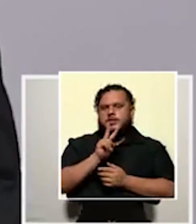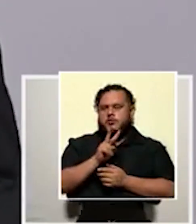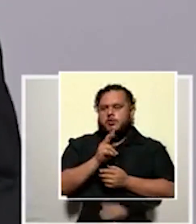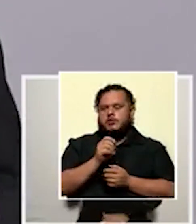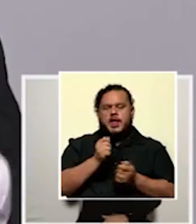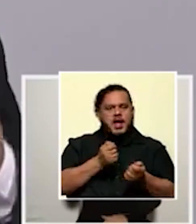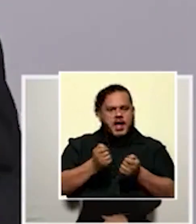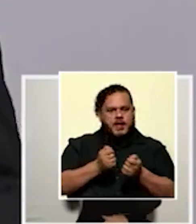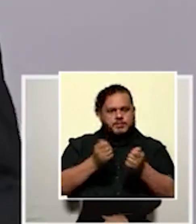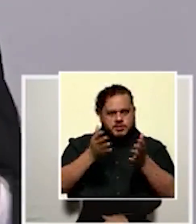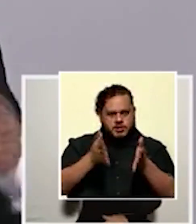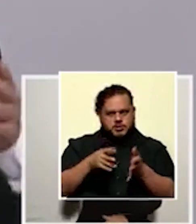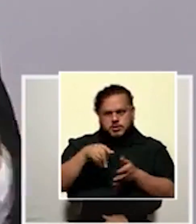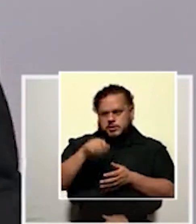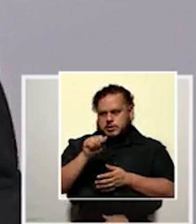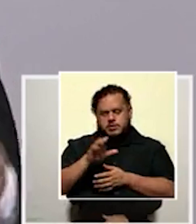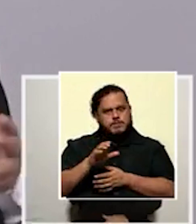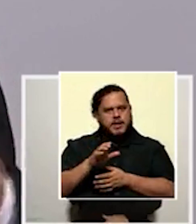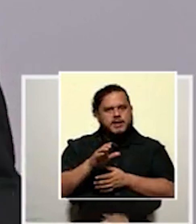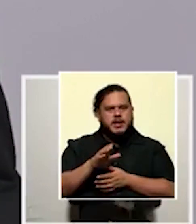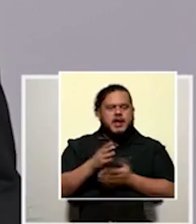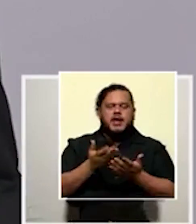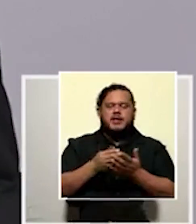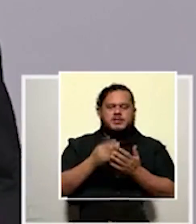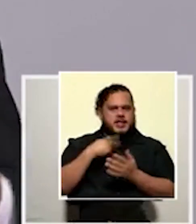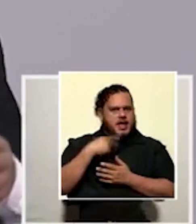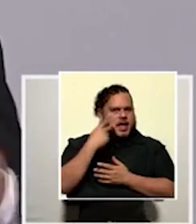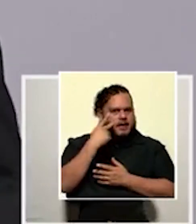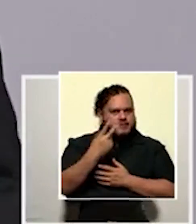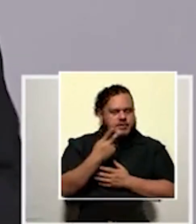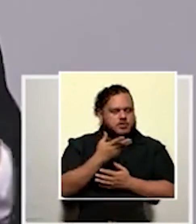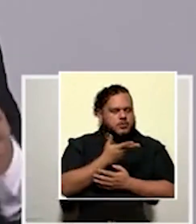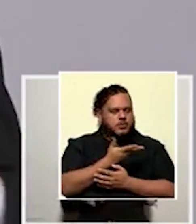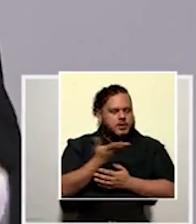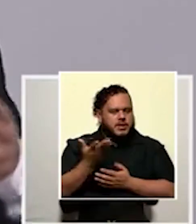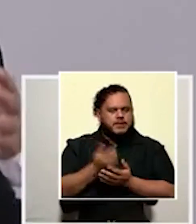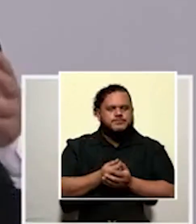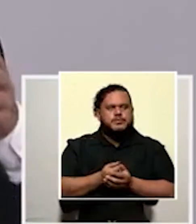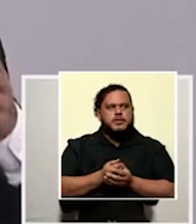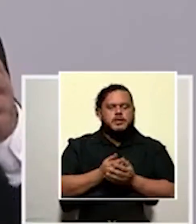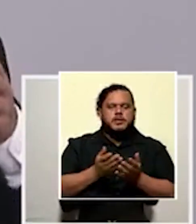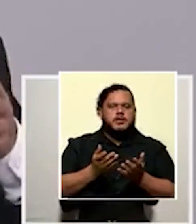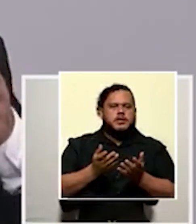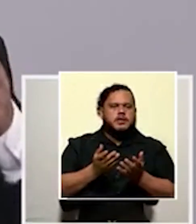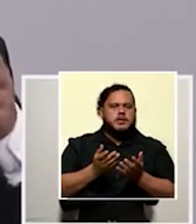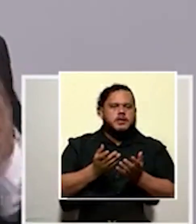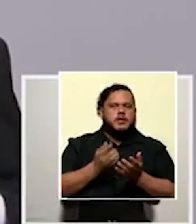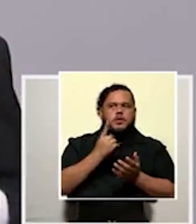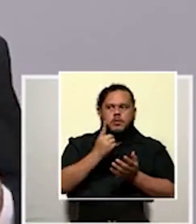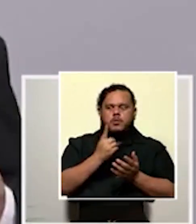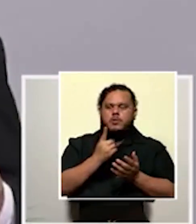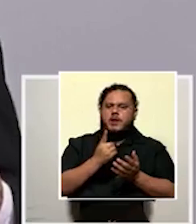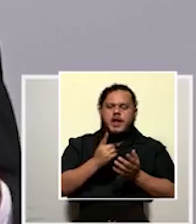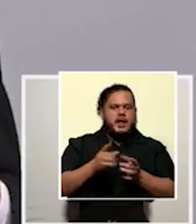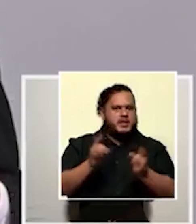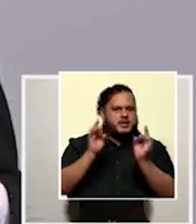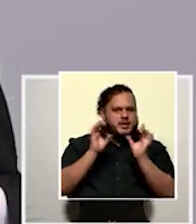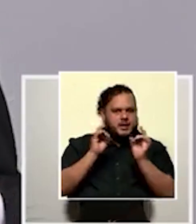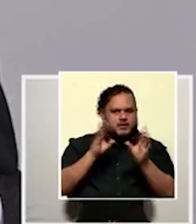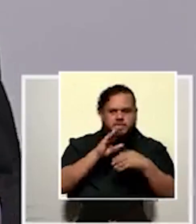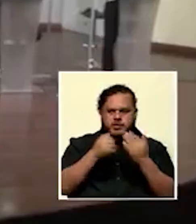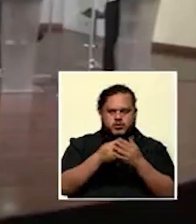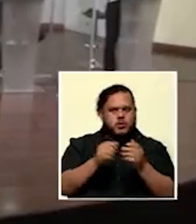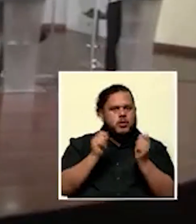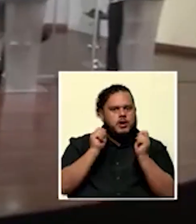administraciones del PAC ha quedado al descubierto que ha sido un una tragedia de la educación